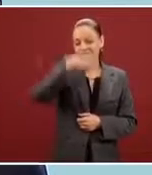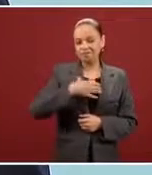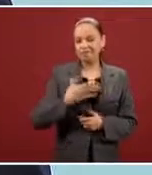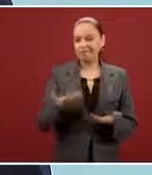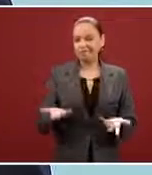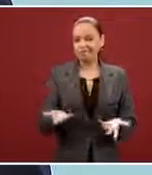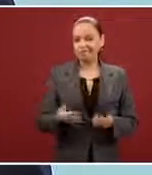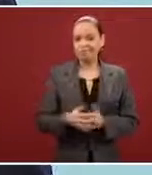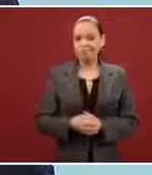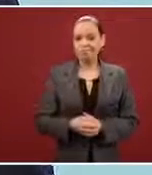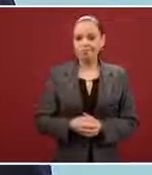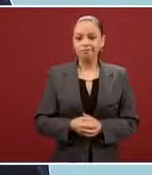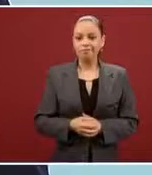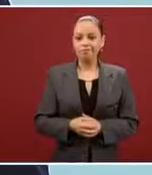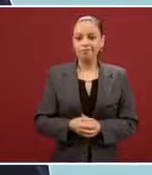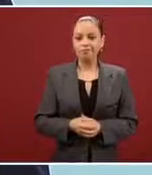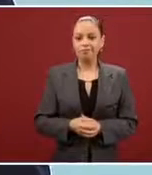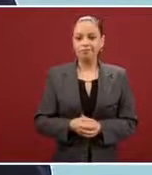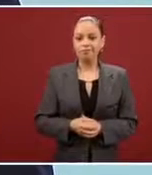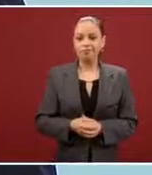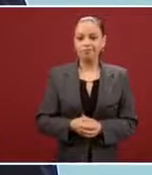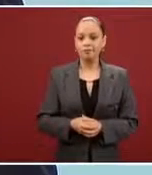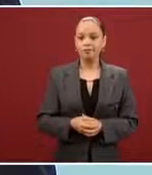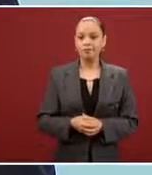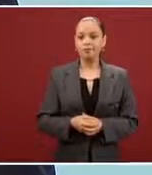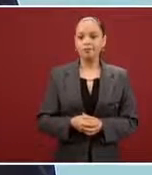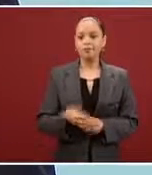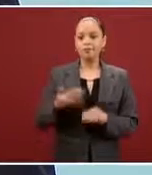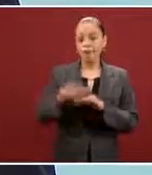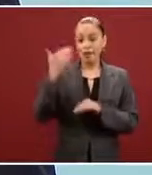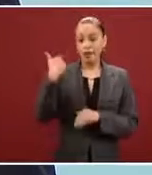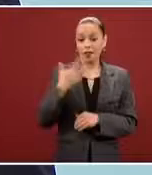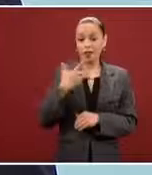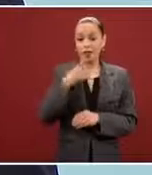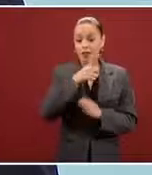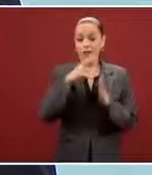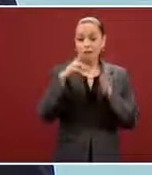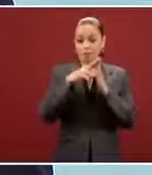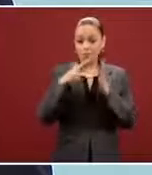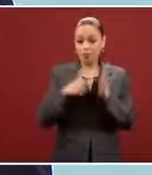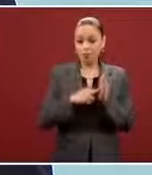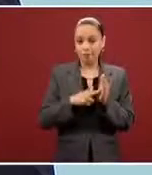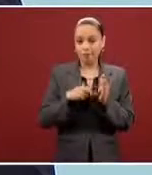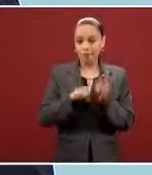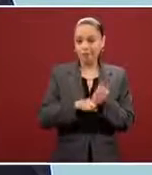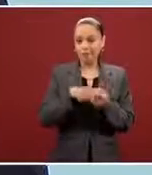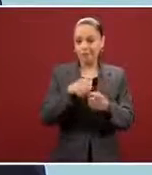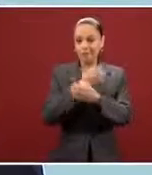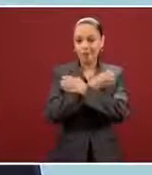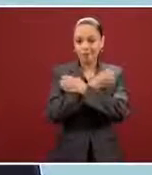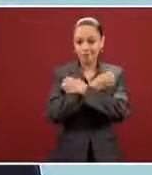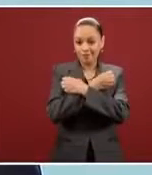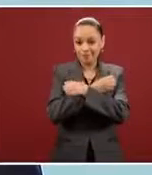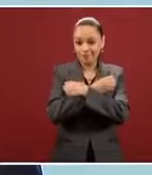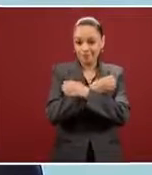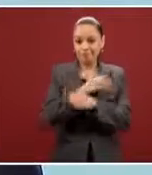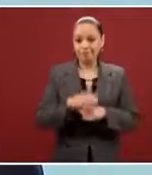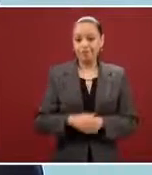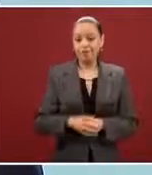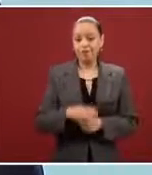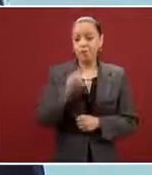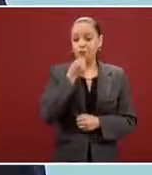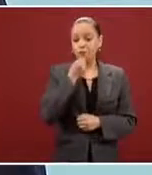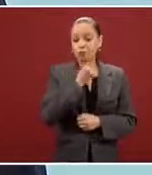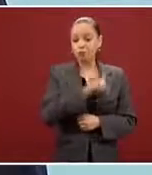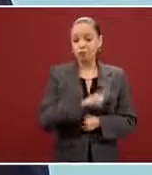Cuando se trata de la educación, empiezan a decir, cuando estaba la reforma educativa, ¿no? La mal llamada reforma educativa, y los niños,